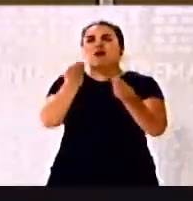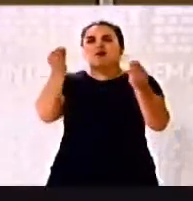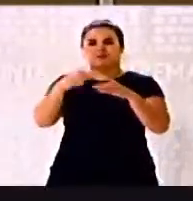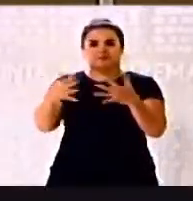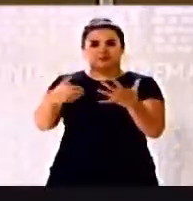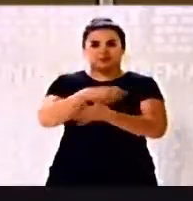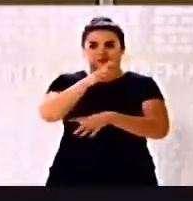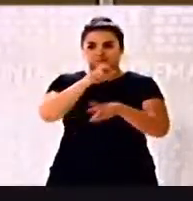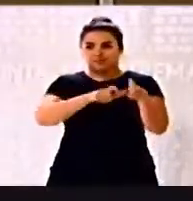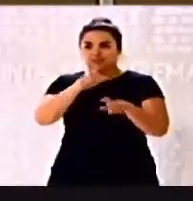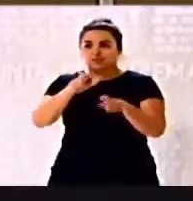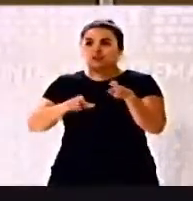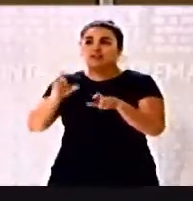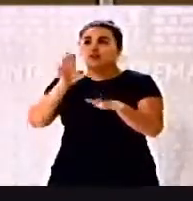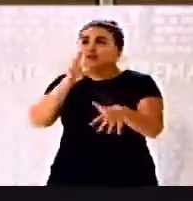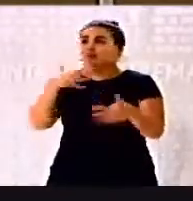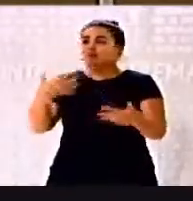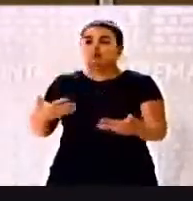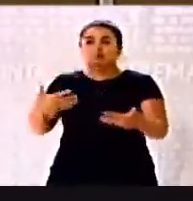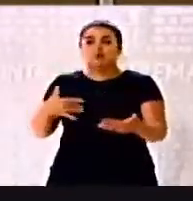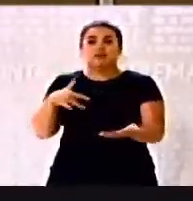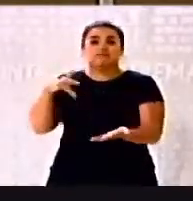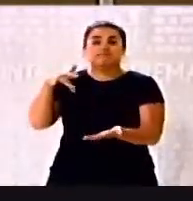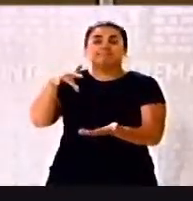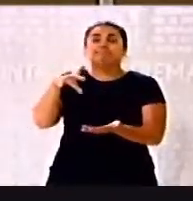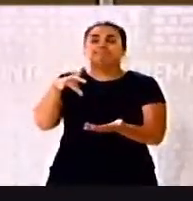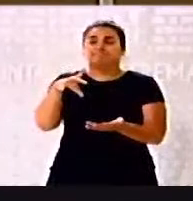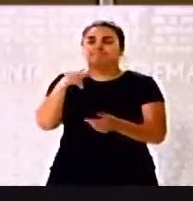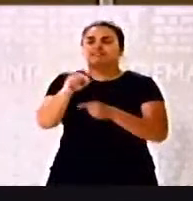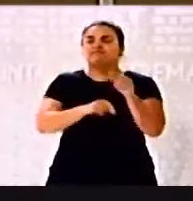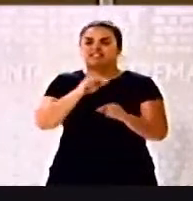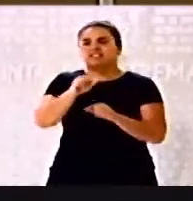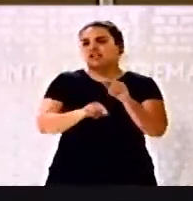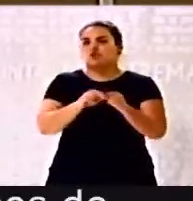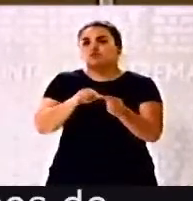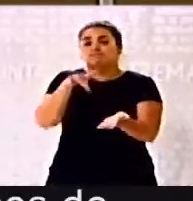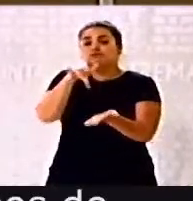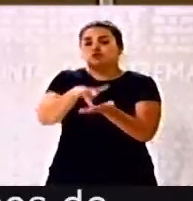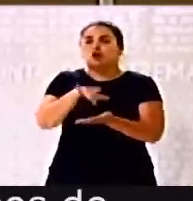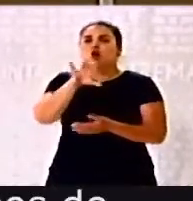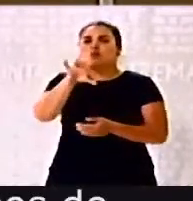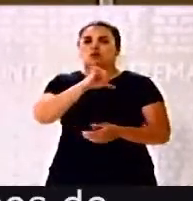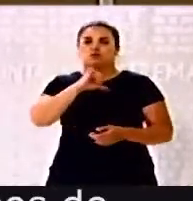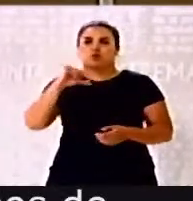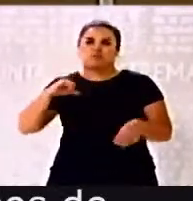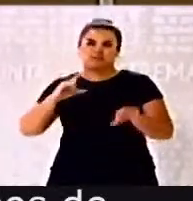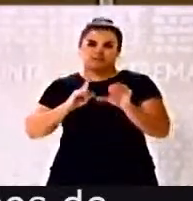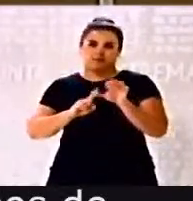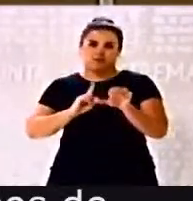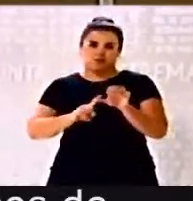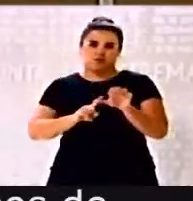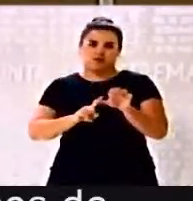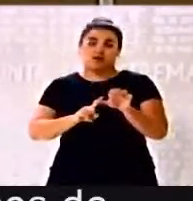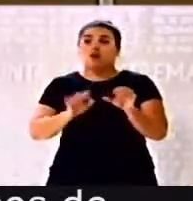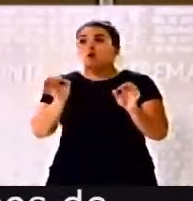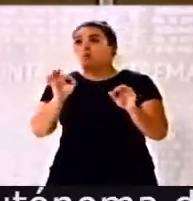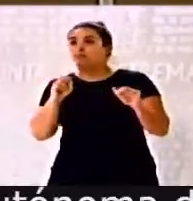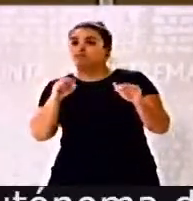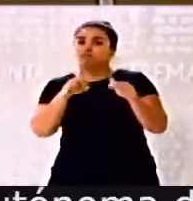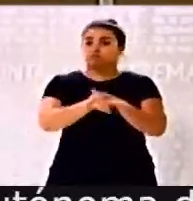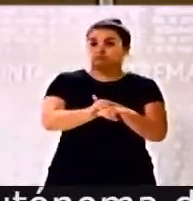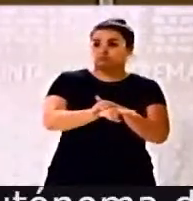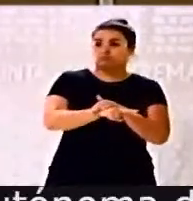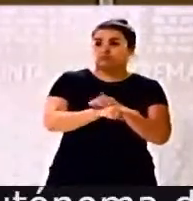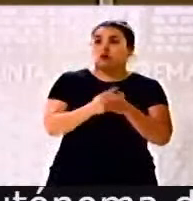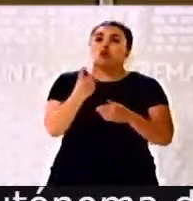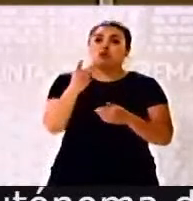aquellas personas que en este momento se encuentran infectadas en la Comunidad Autónoma de Extremadura, bien porque estén ingresadas, nuestros